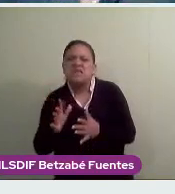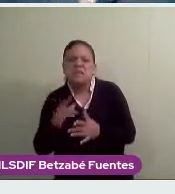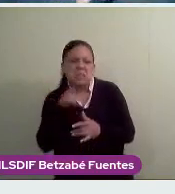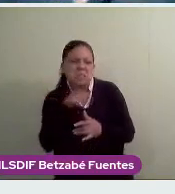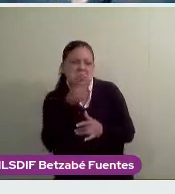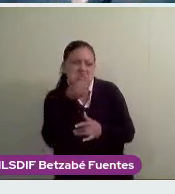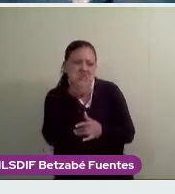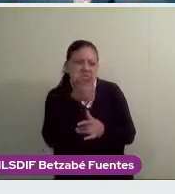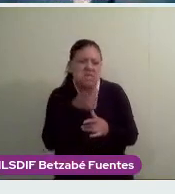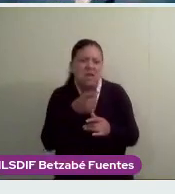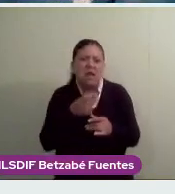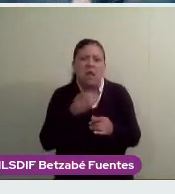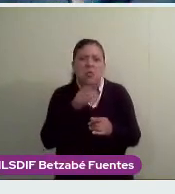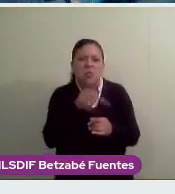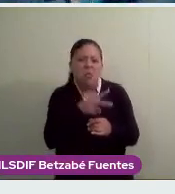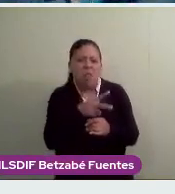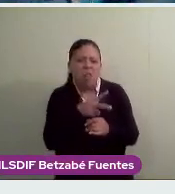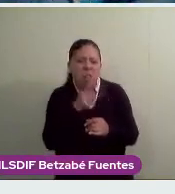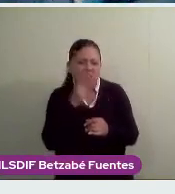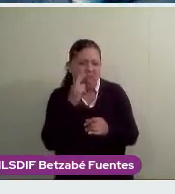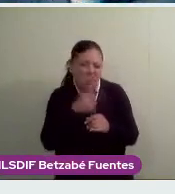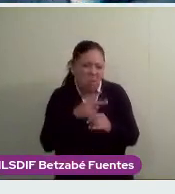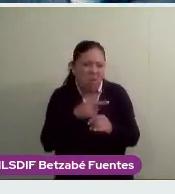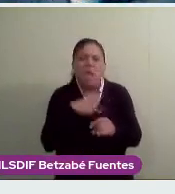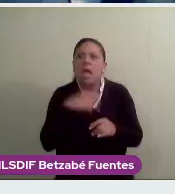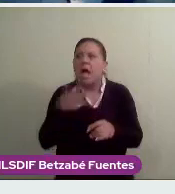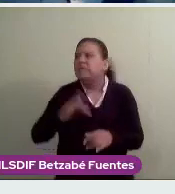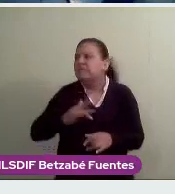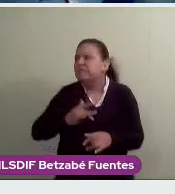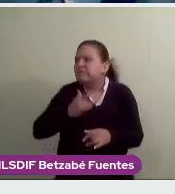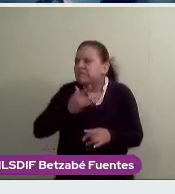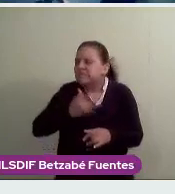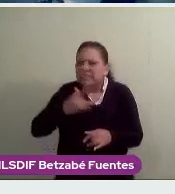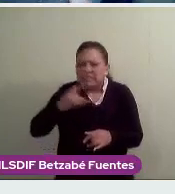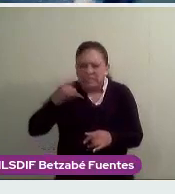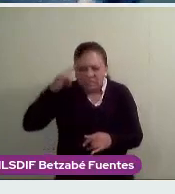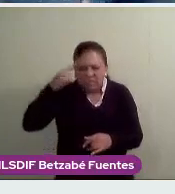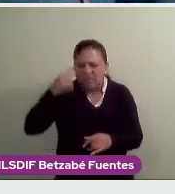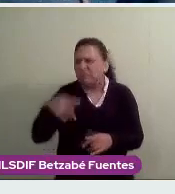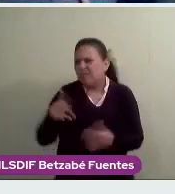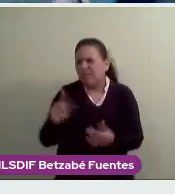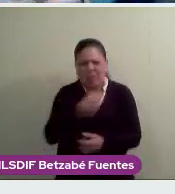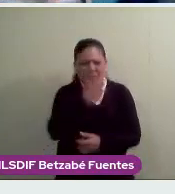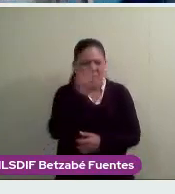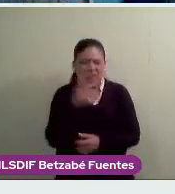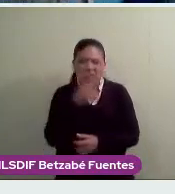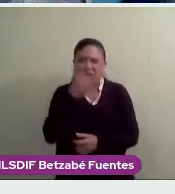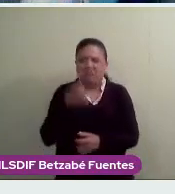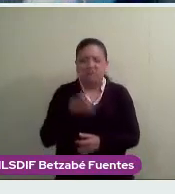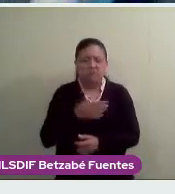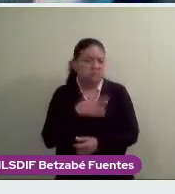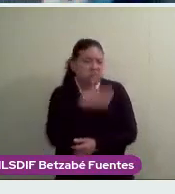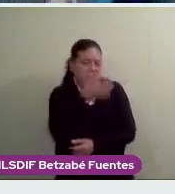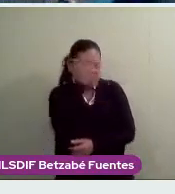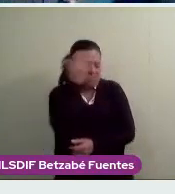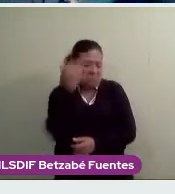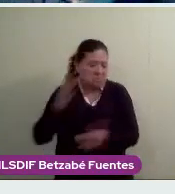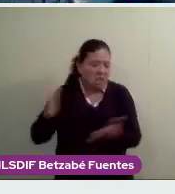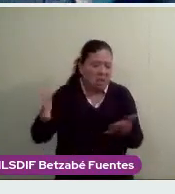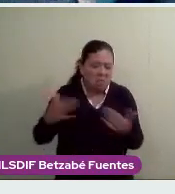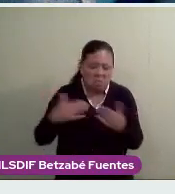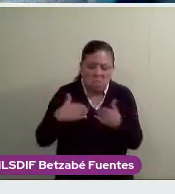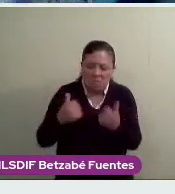dirían, diríamos, estoy enojado, ¿no? Algunos dirían, no sé. ahí es cuando dices, puede haber algo por ahí,